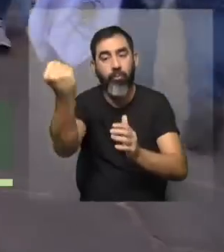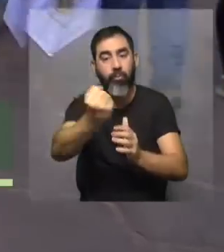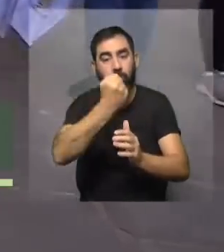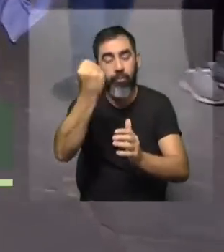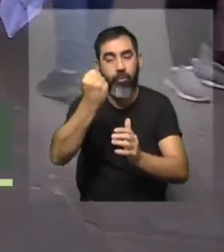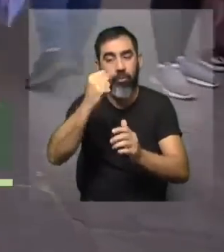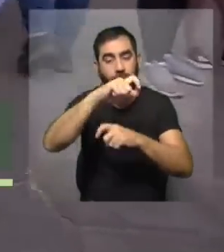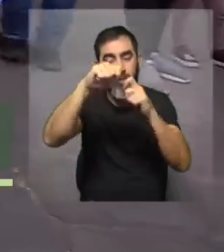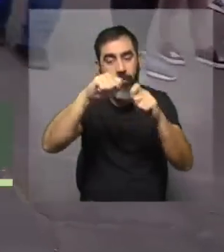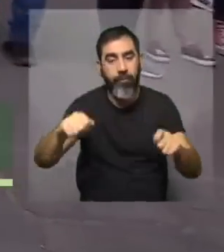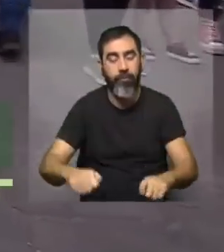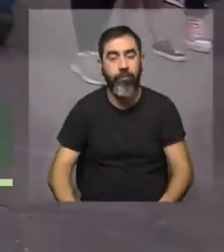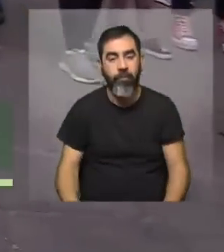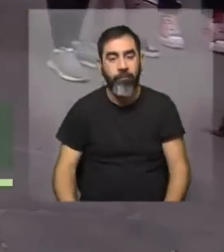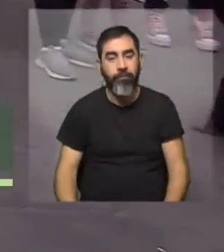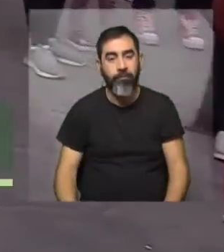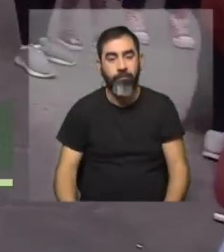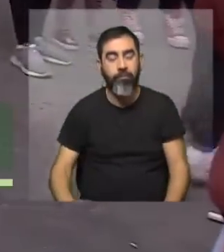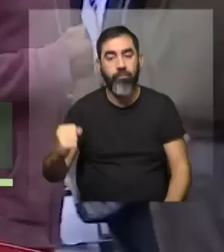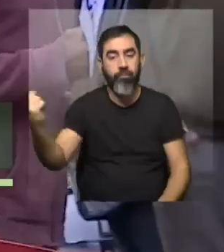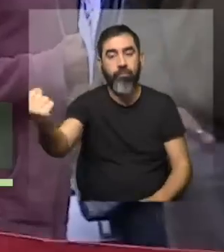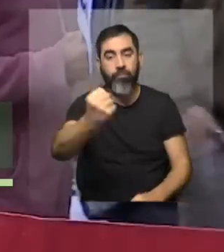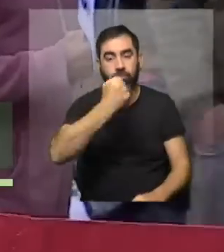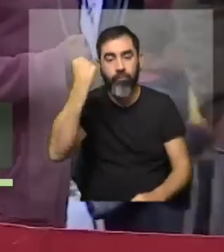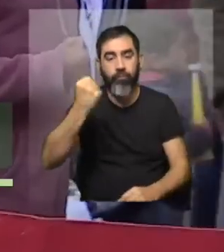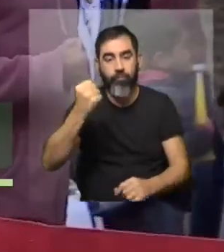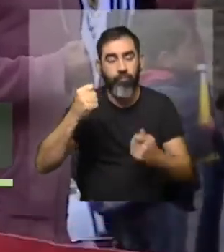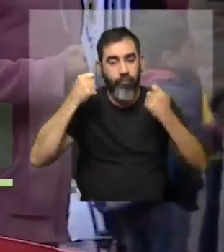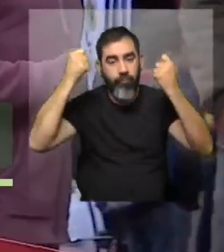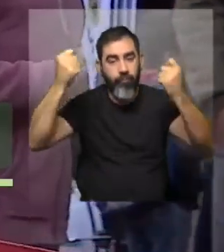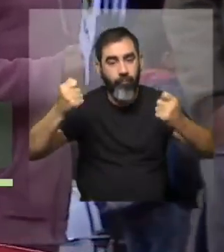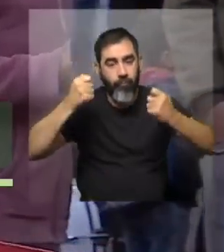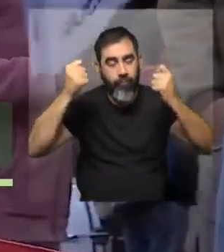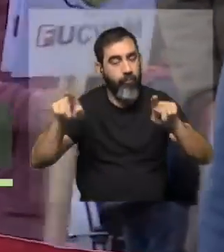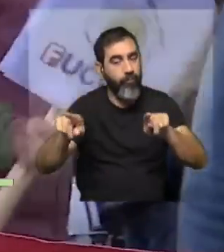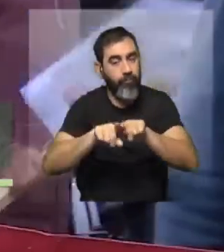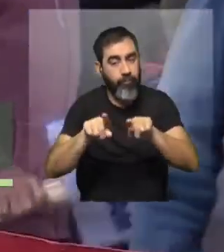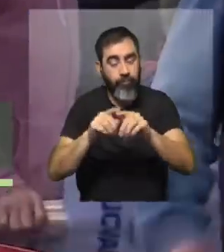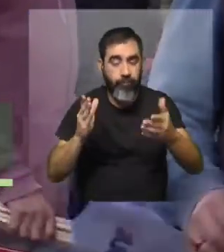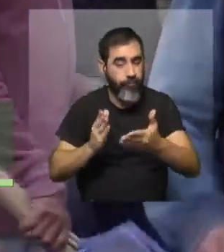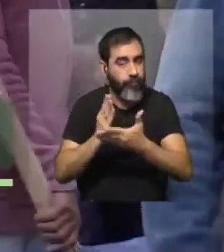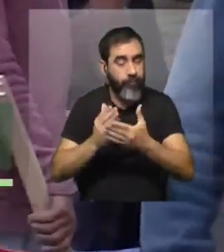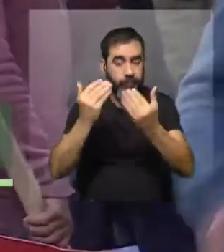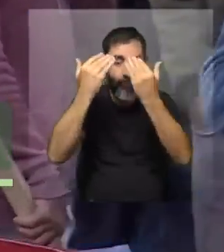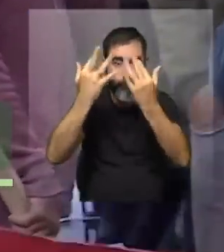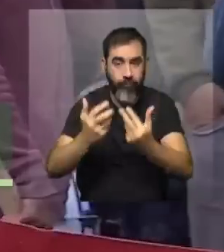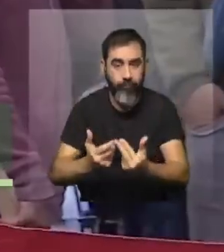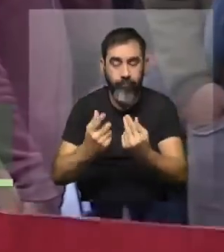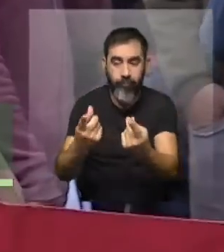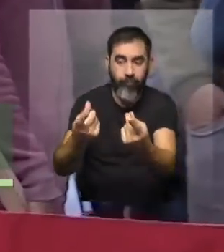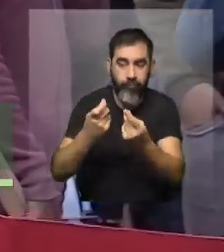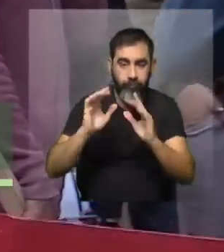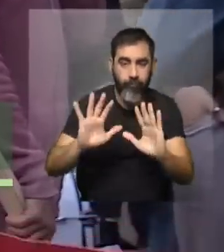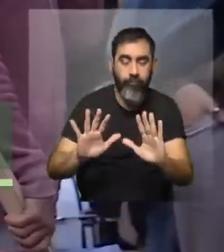del pitcherete entendemos que será fundamental poner toda nuestra militancia como siempre lo hemos hecho cuando las organizaciones del campo popular